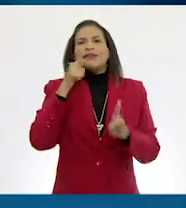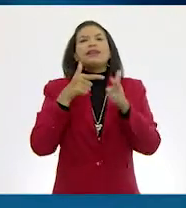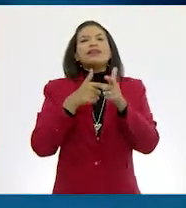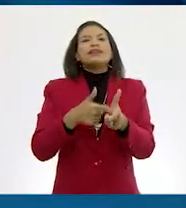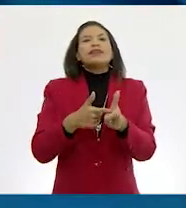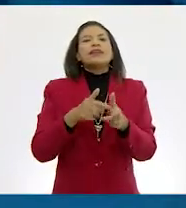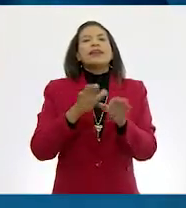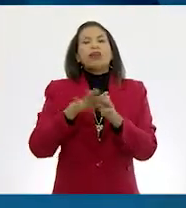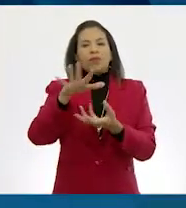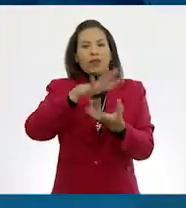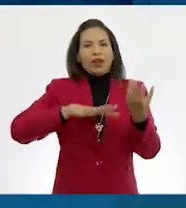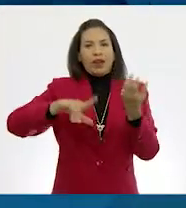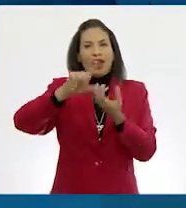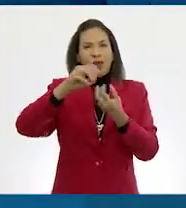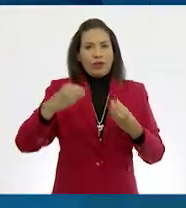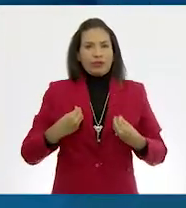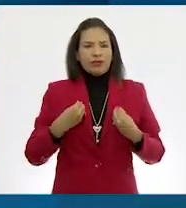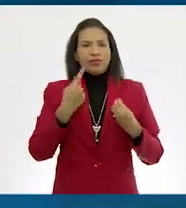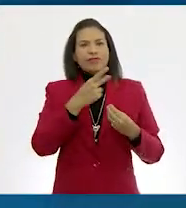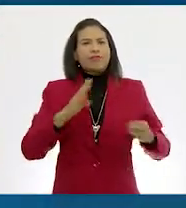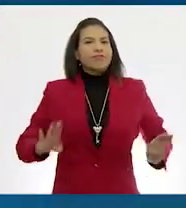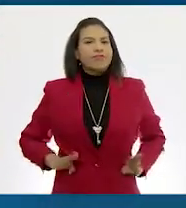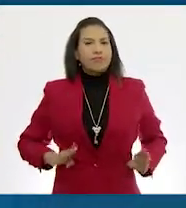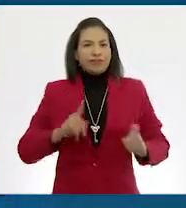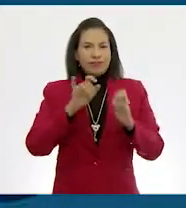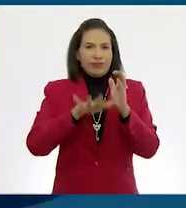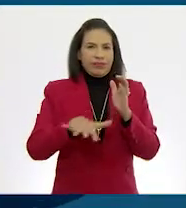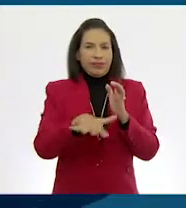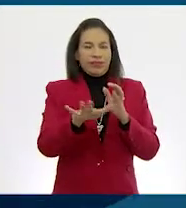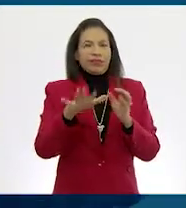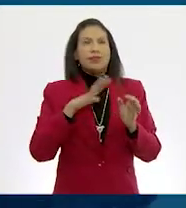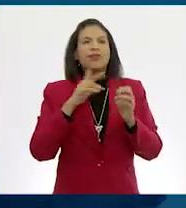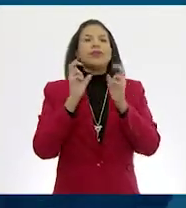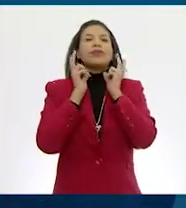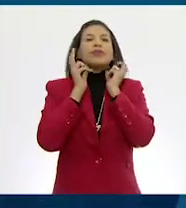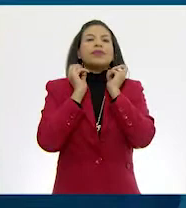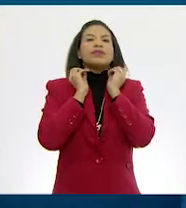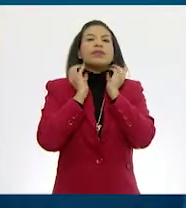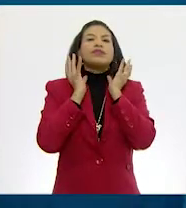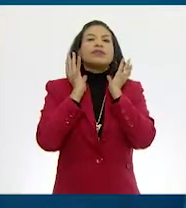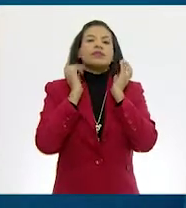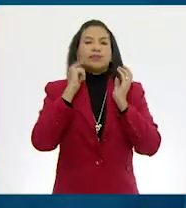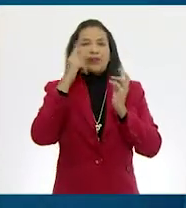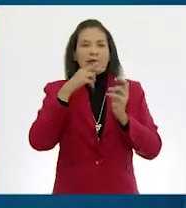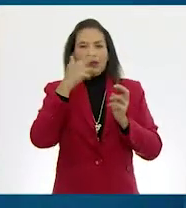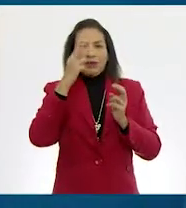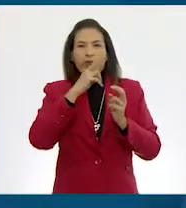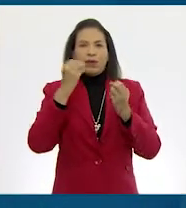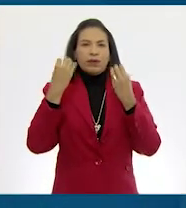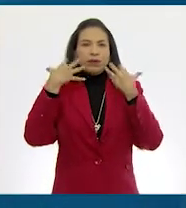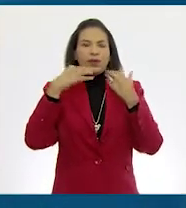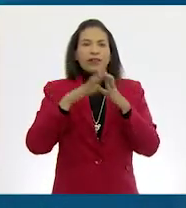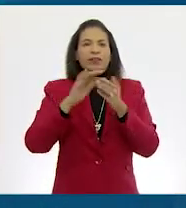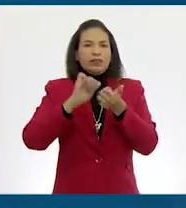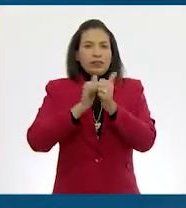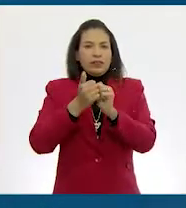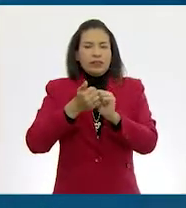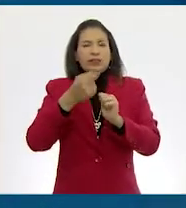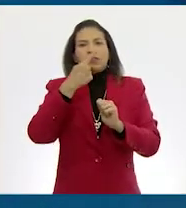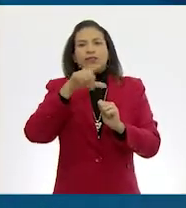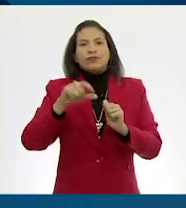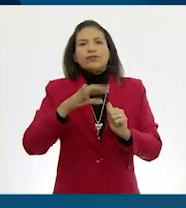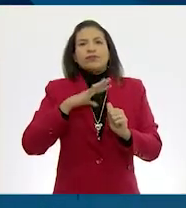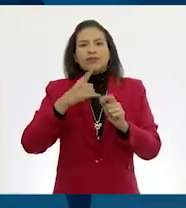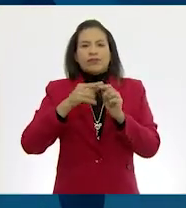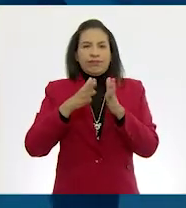escena miento acuático con las características del árbol es decir tienen las branquias crecen como adultos alcanzan